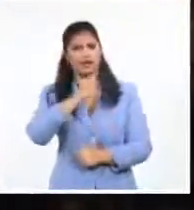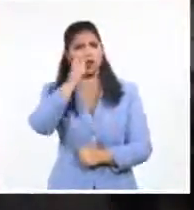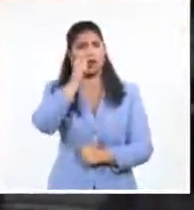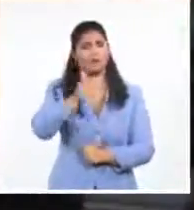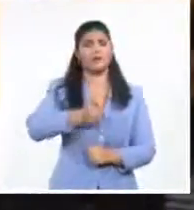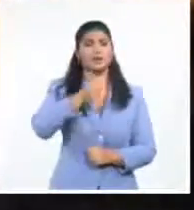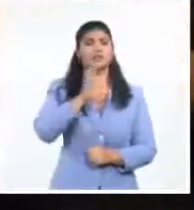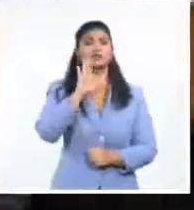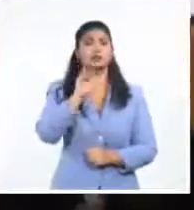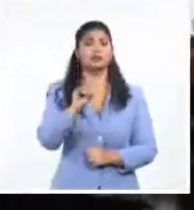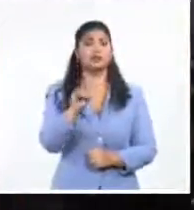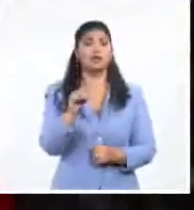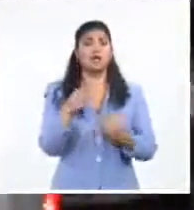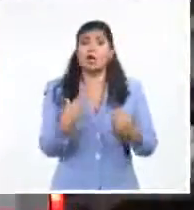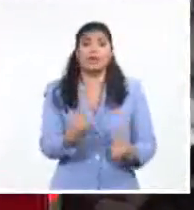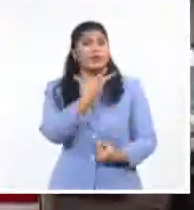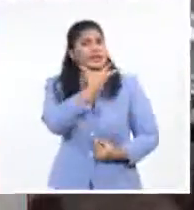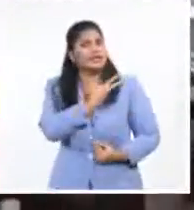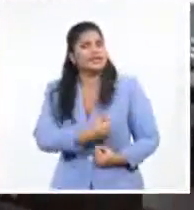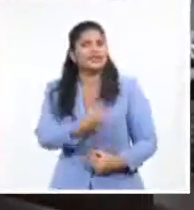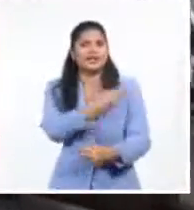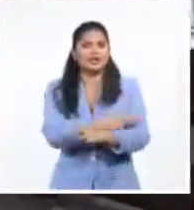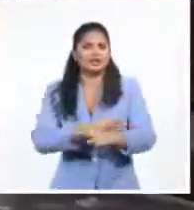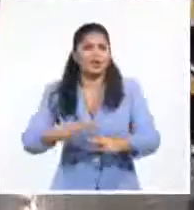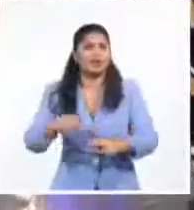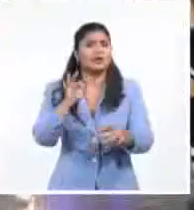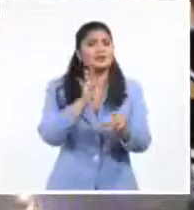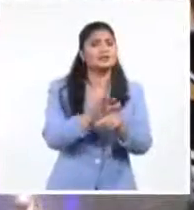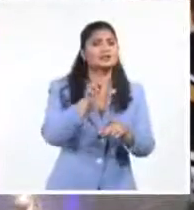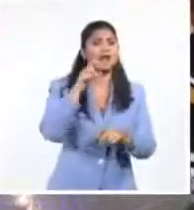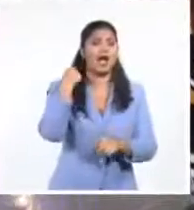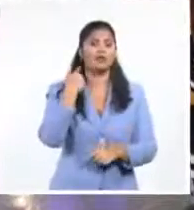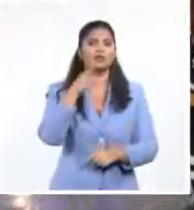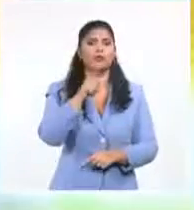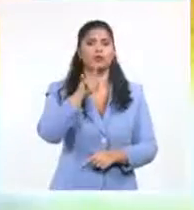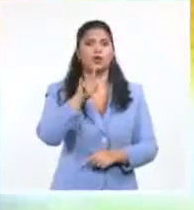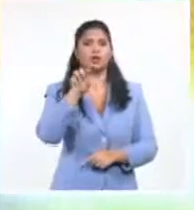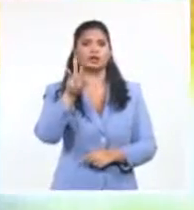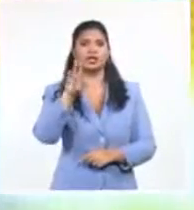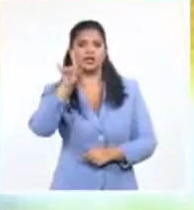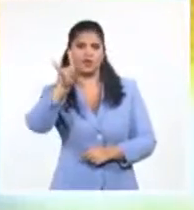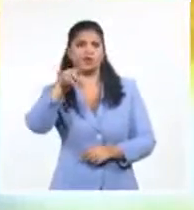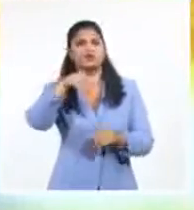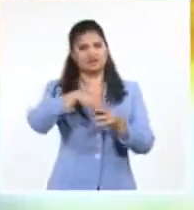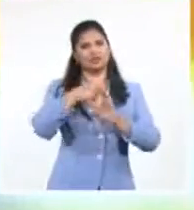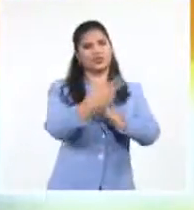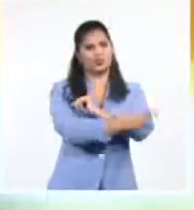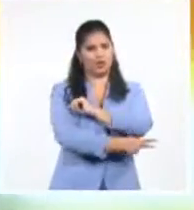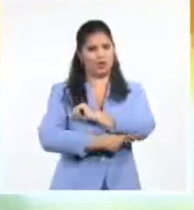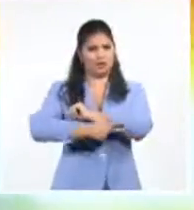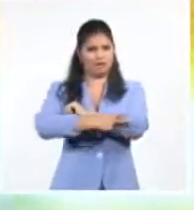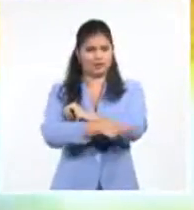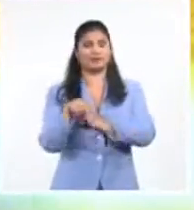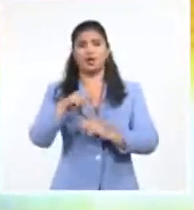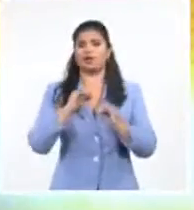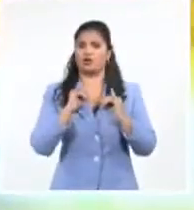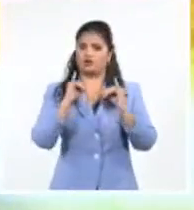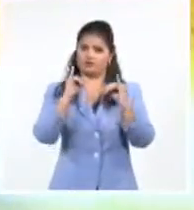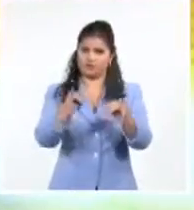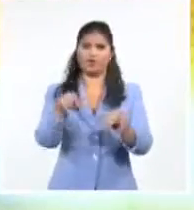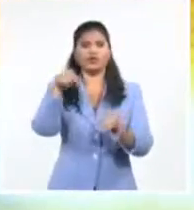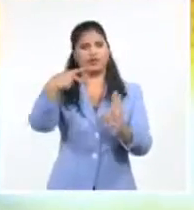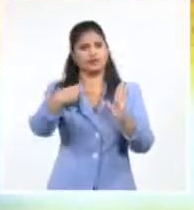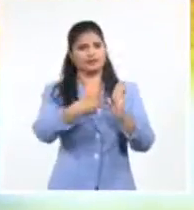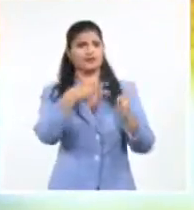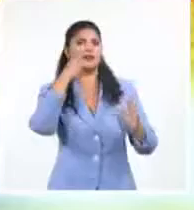que se trata del mayor desastre desde el año 1939. Tenemos información de primera mano desde Siria